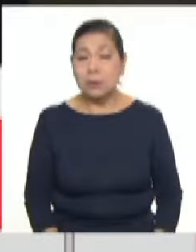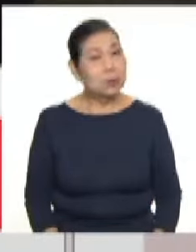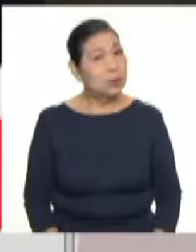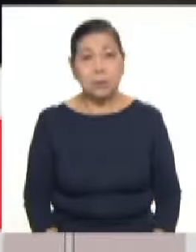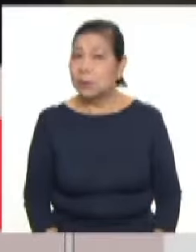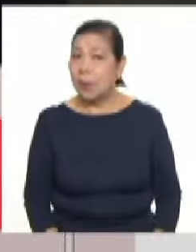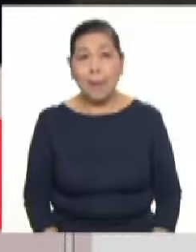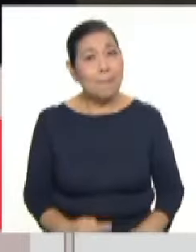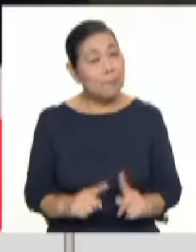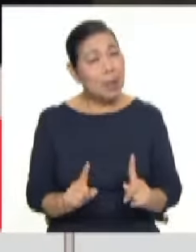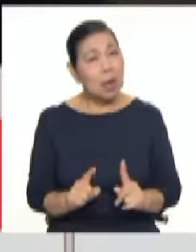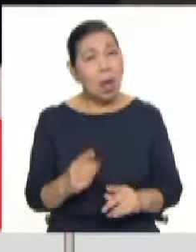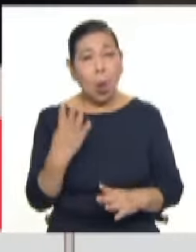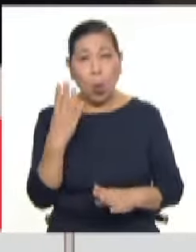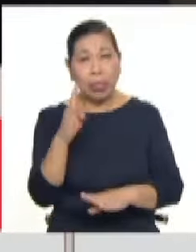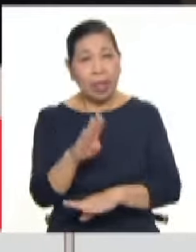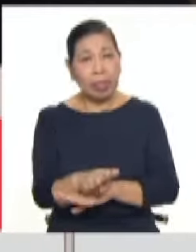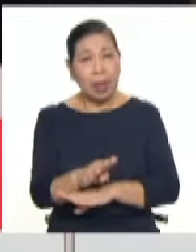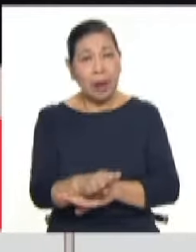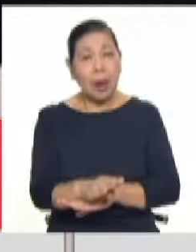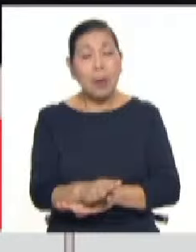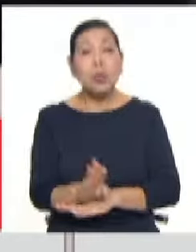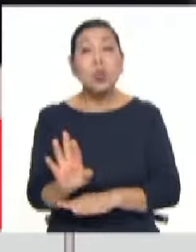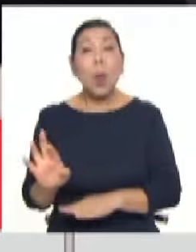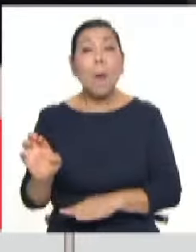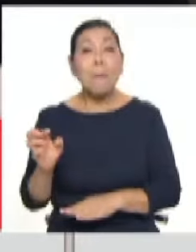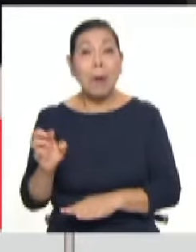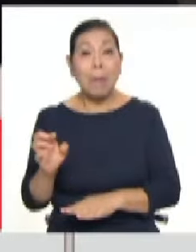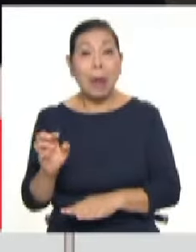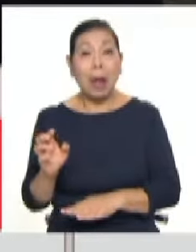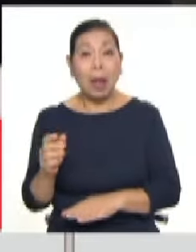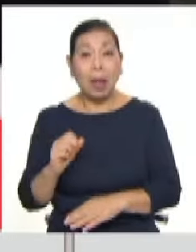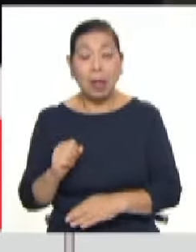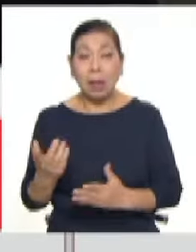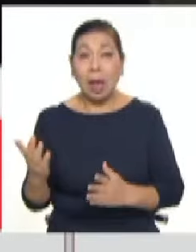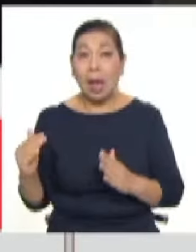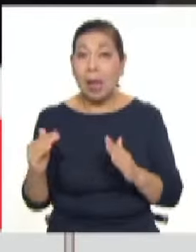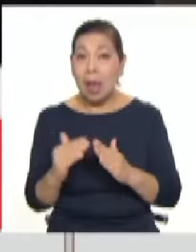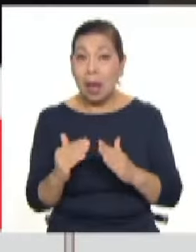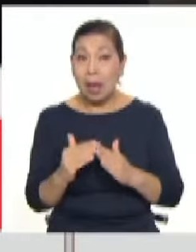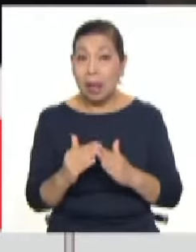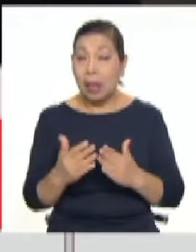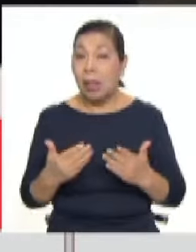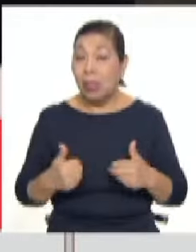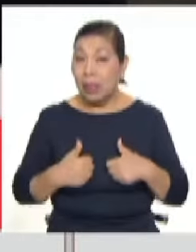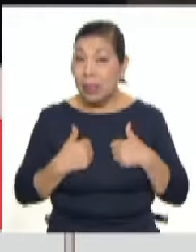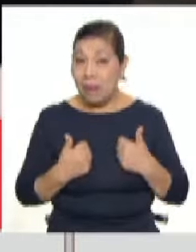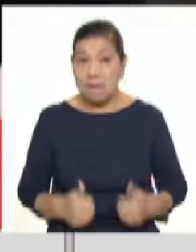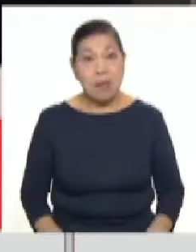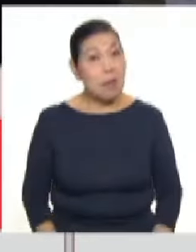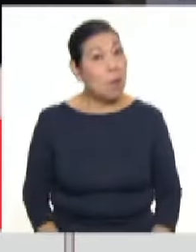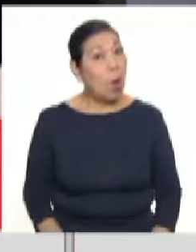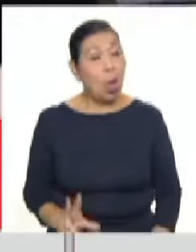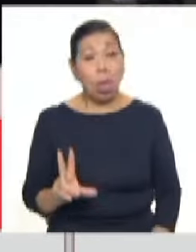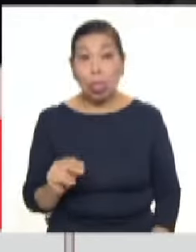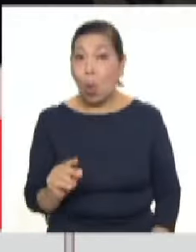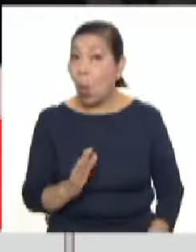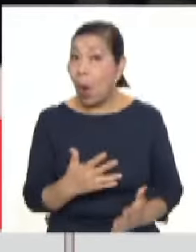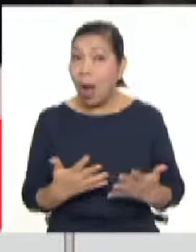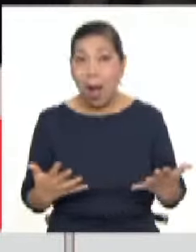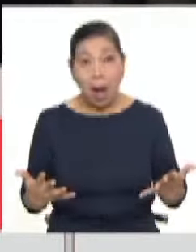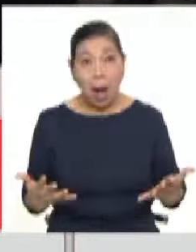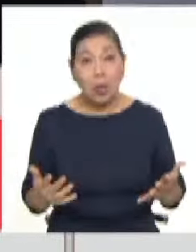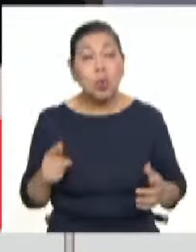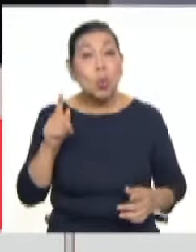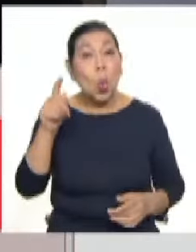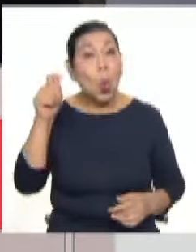momento. Pero luego a las 4 de la tarde el papá de mi hija se da cuenta que en la casa donde nosotros vivíamos no estaba también